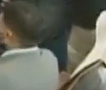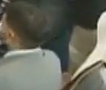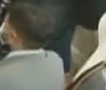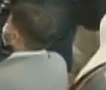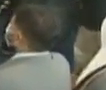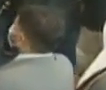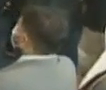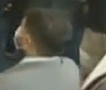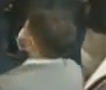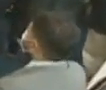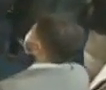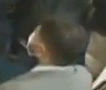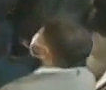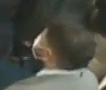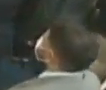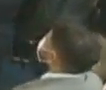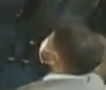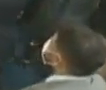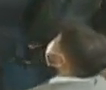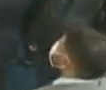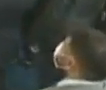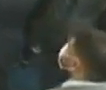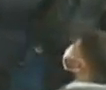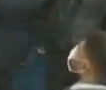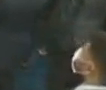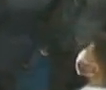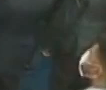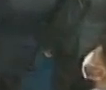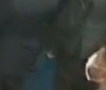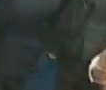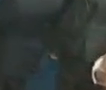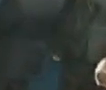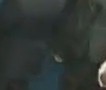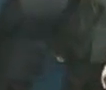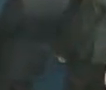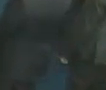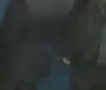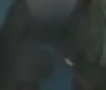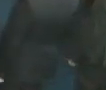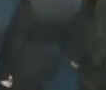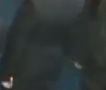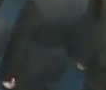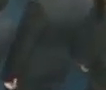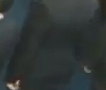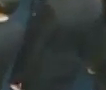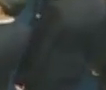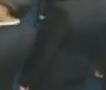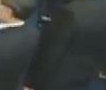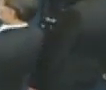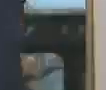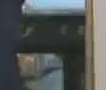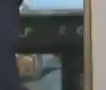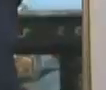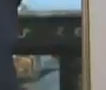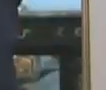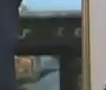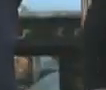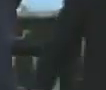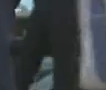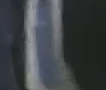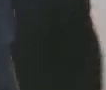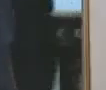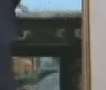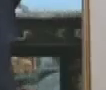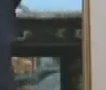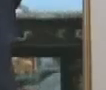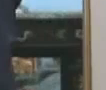Salón Simón Bolívar, se desarrollará el acto de despedida del embajador extraordinario y plenipotenciario de la República de Turquía, de